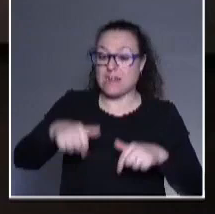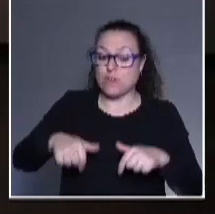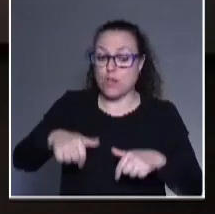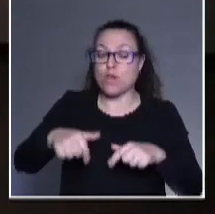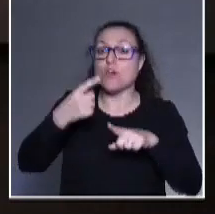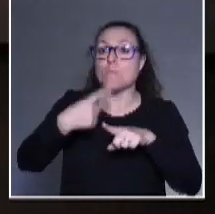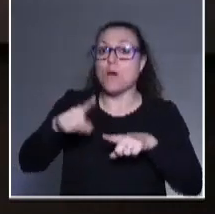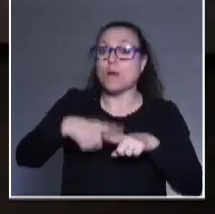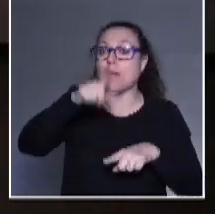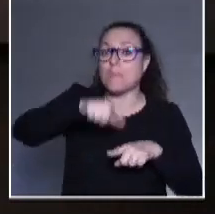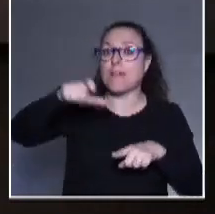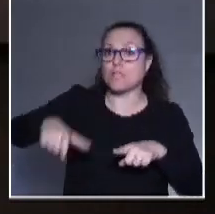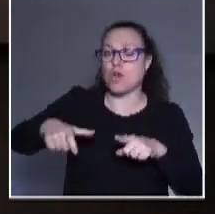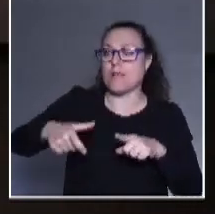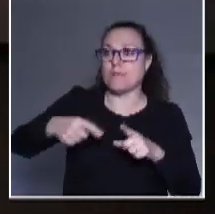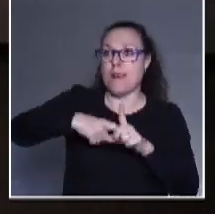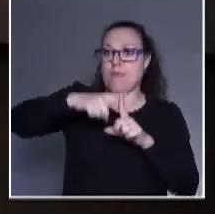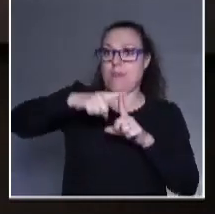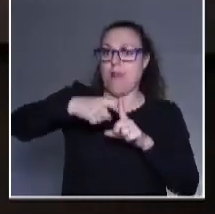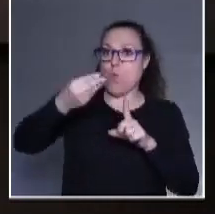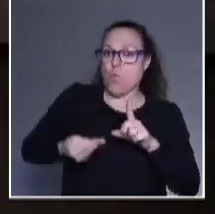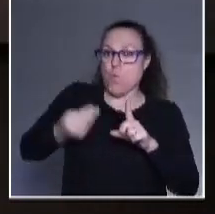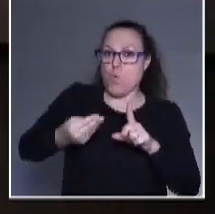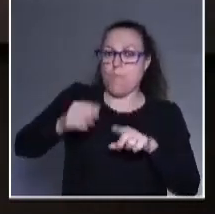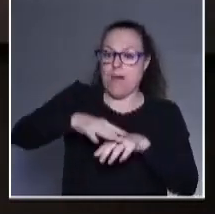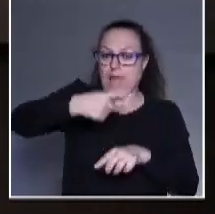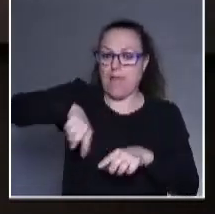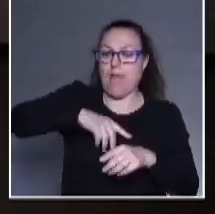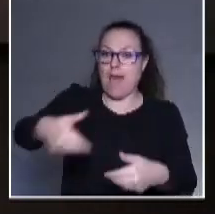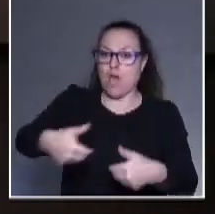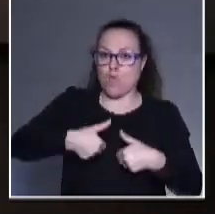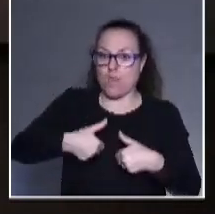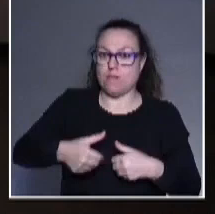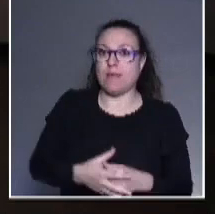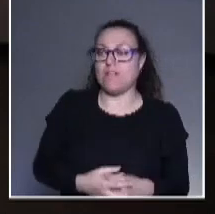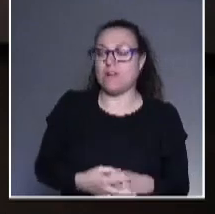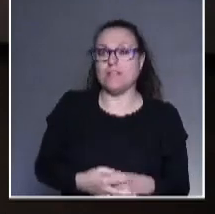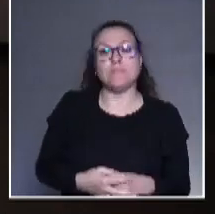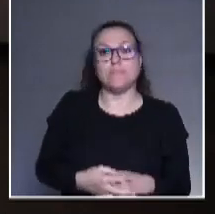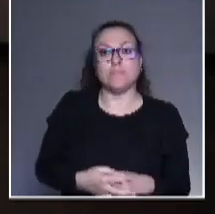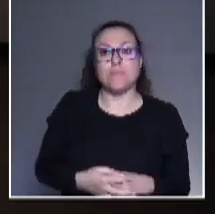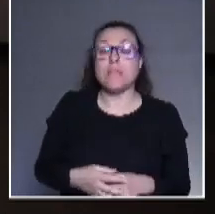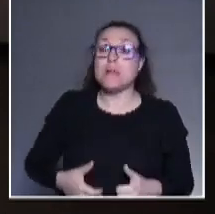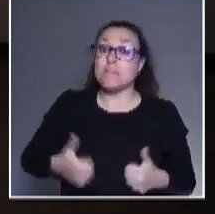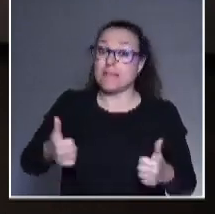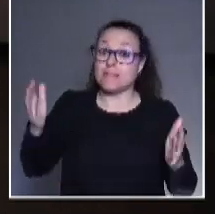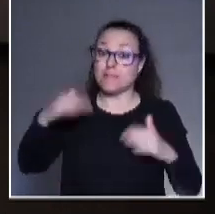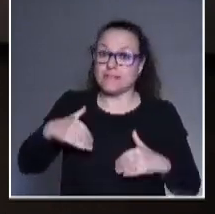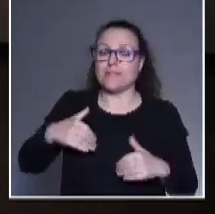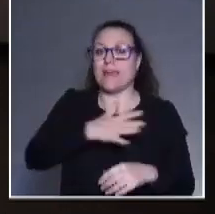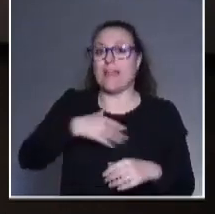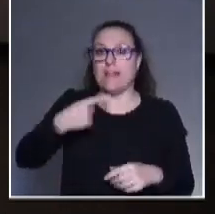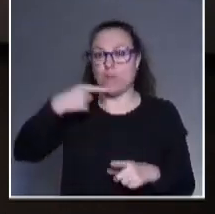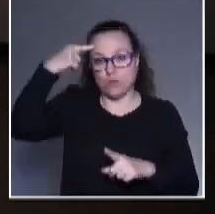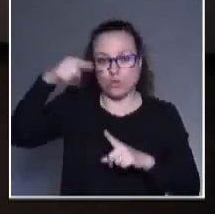porque tenemos aquí personas de muy alto nivel que están para nosotros y para ayudarnos en este camino. Y ya sin más, entramos al grano.